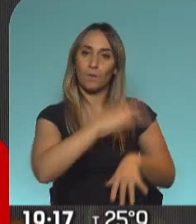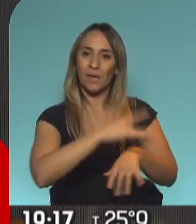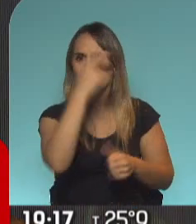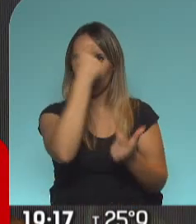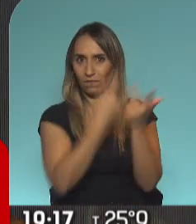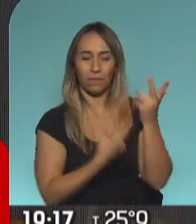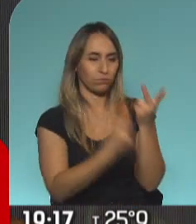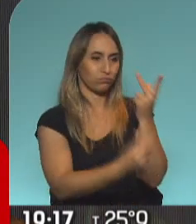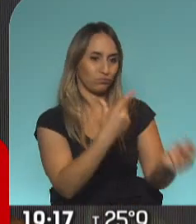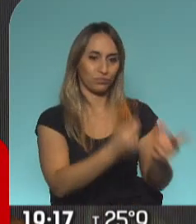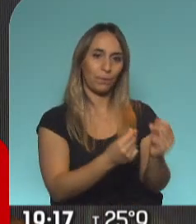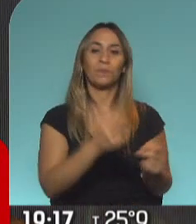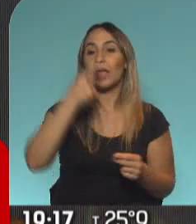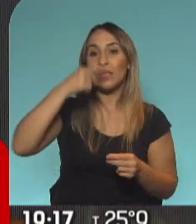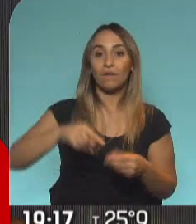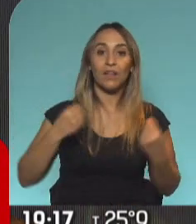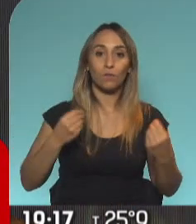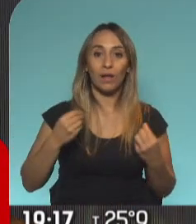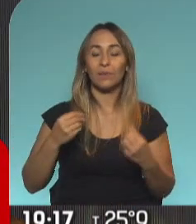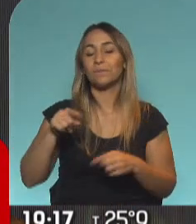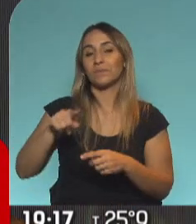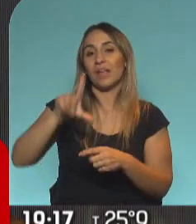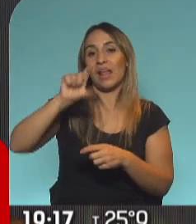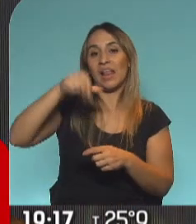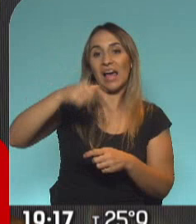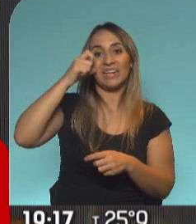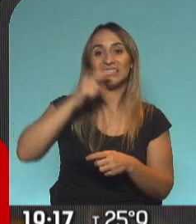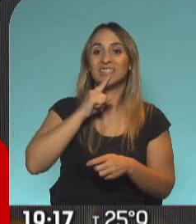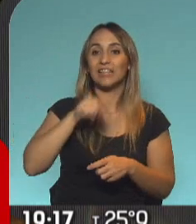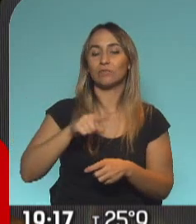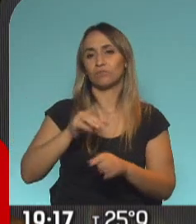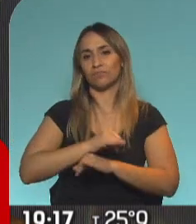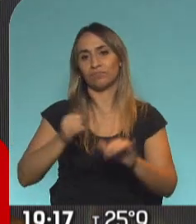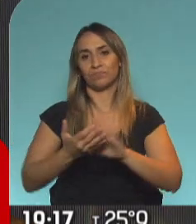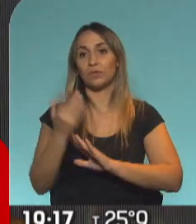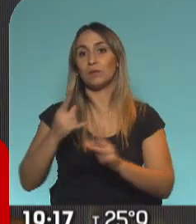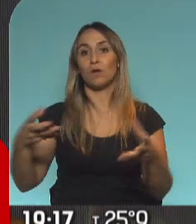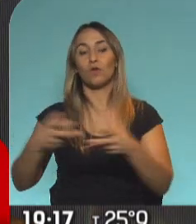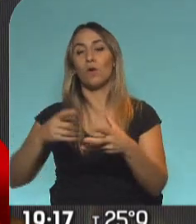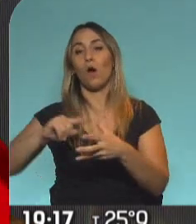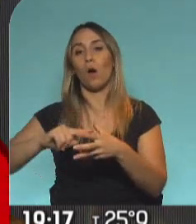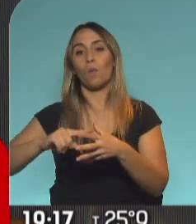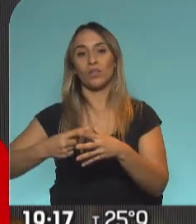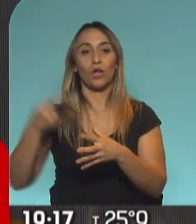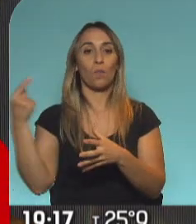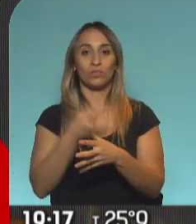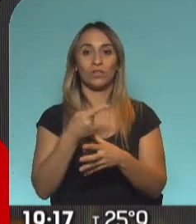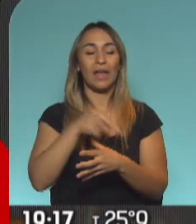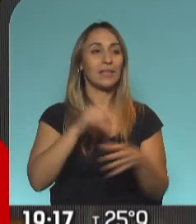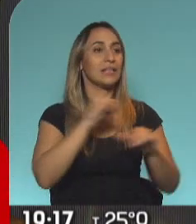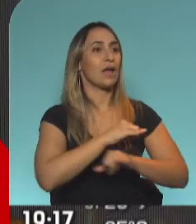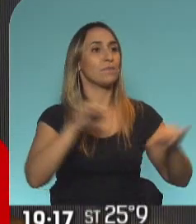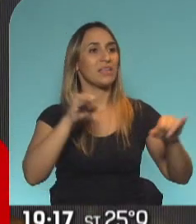que finalmente llega la publicación en The Lancet de Sputnik, que era lo que reclamaba la oposición, y ahí la campaña antivacunas baja mucho.